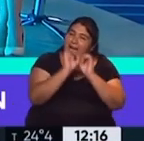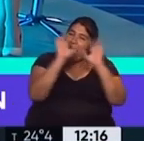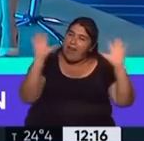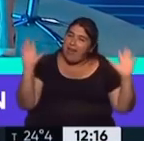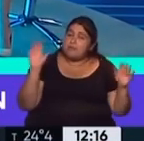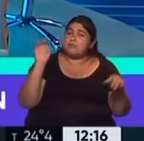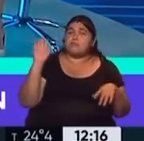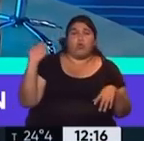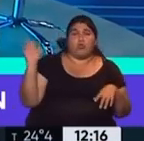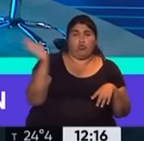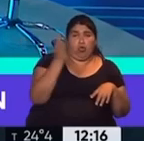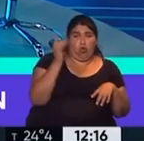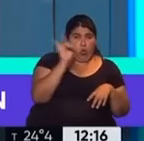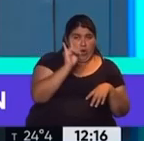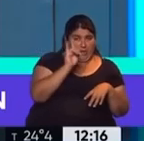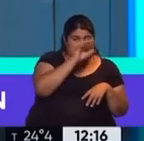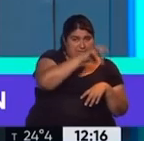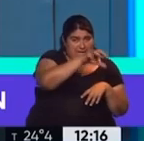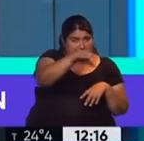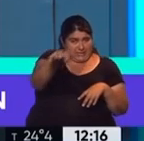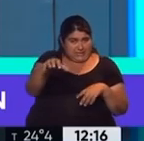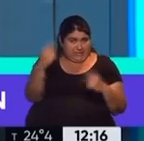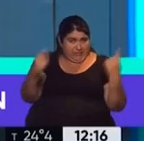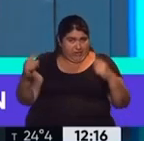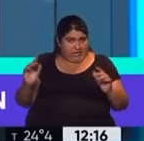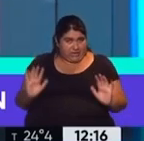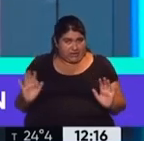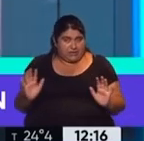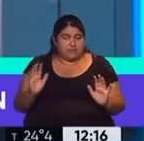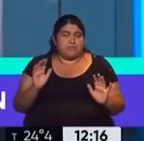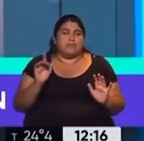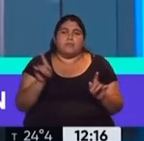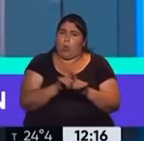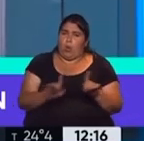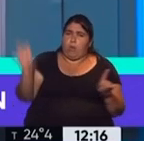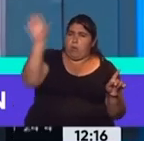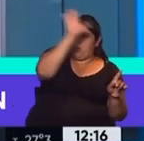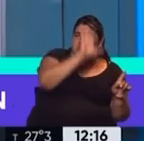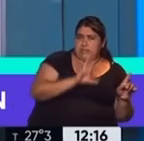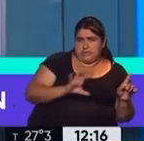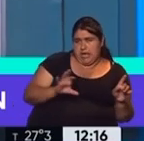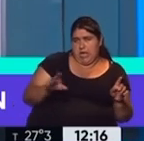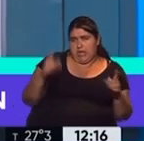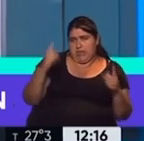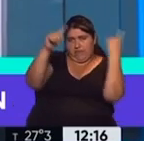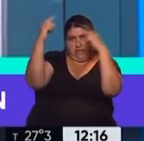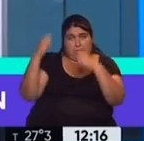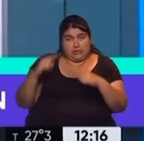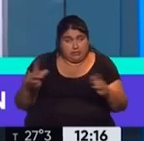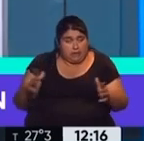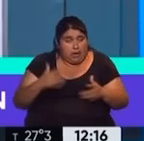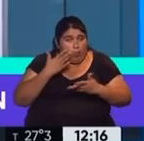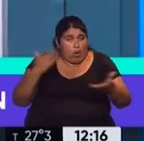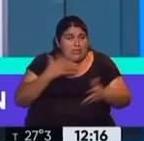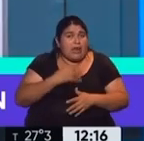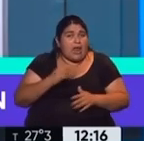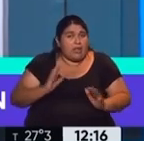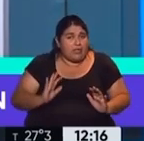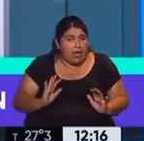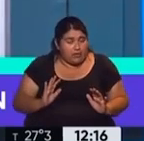todas las universidades son muy distintas y vamos puesto como todas las provincias son distintas y hay una realidad absolutamente